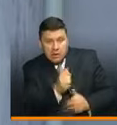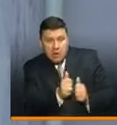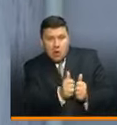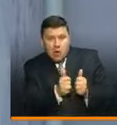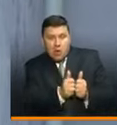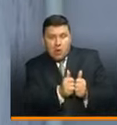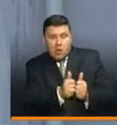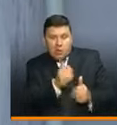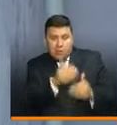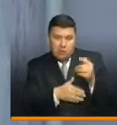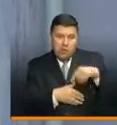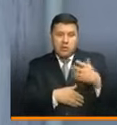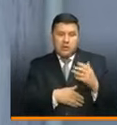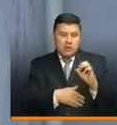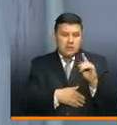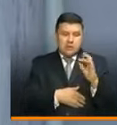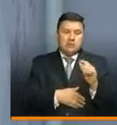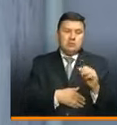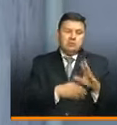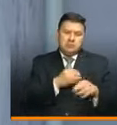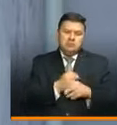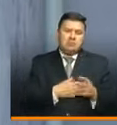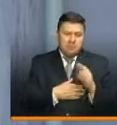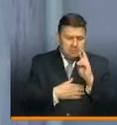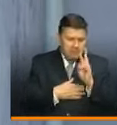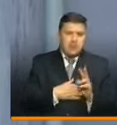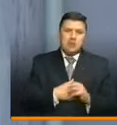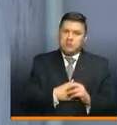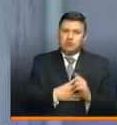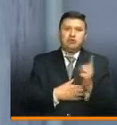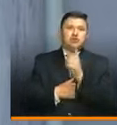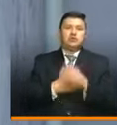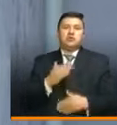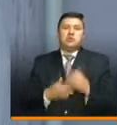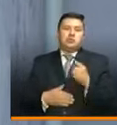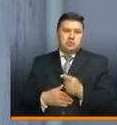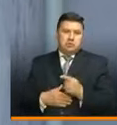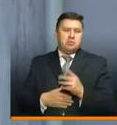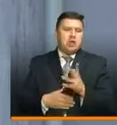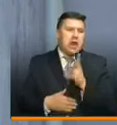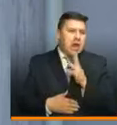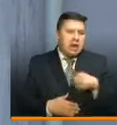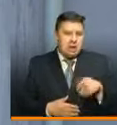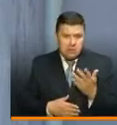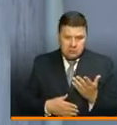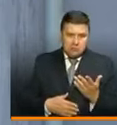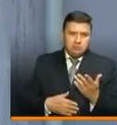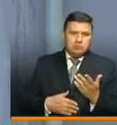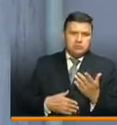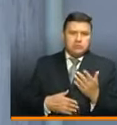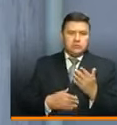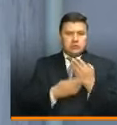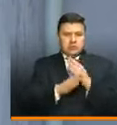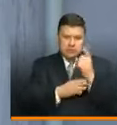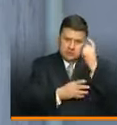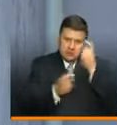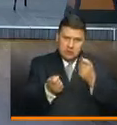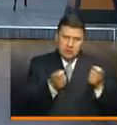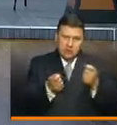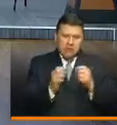acompañar iniciativas de startup. Además, estamos viendo que esto no es más que el comienzo. Hablábamos de seguridad